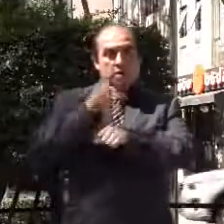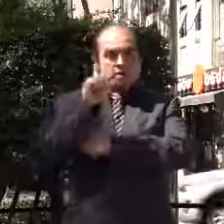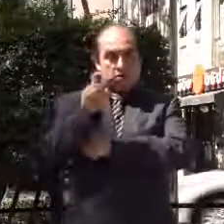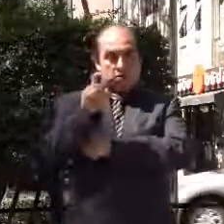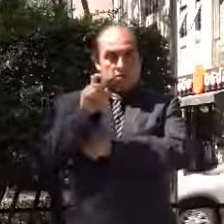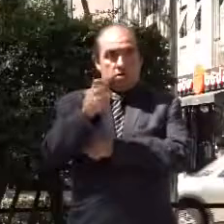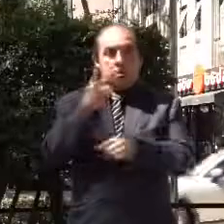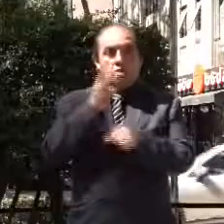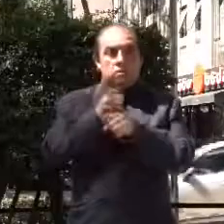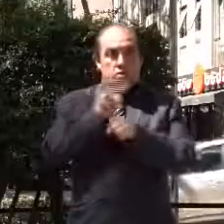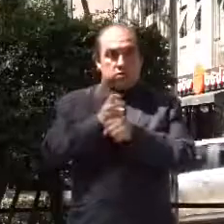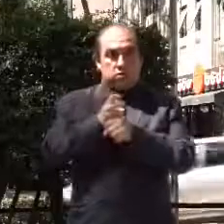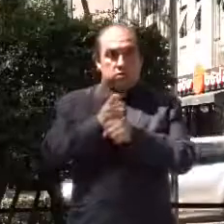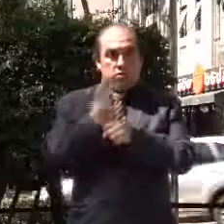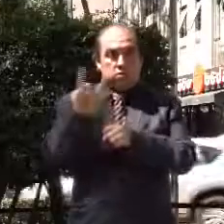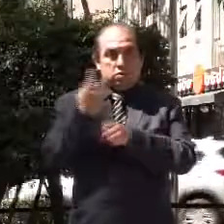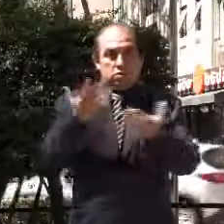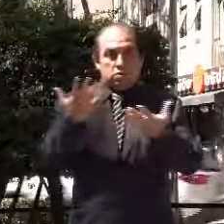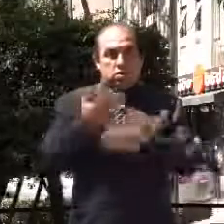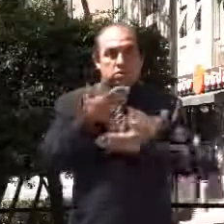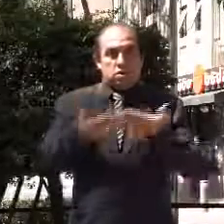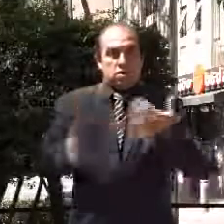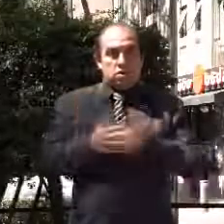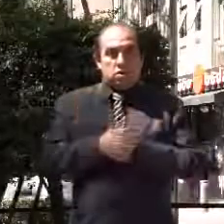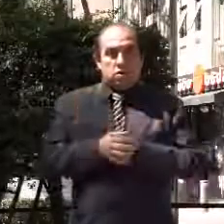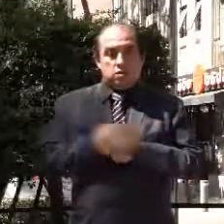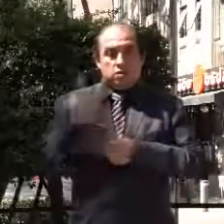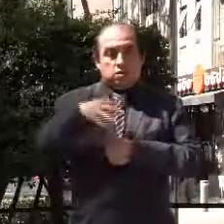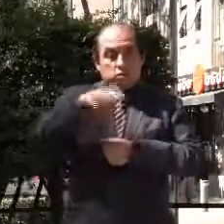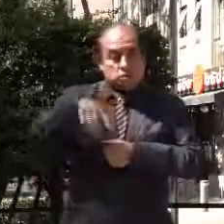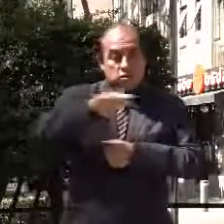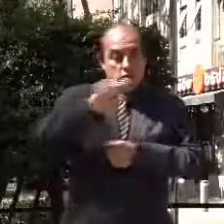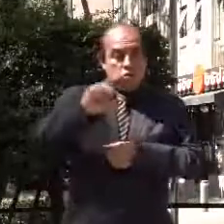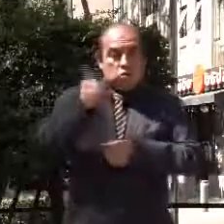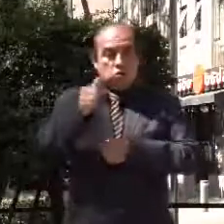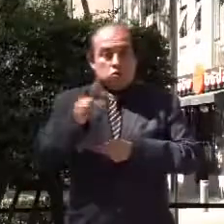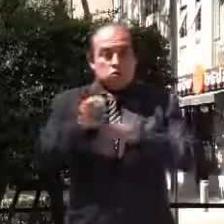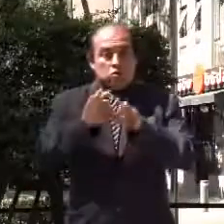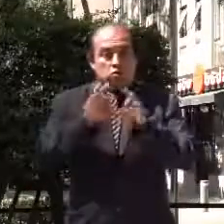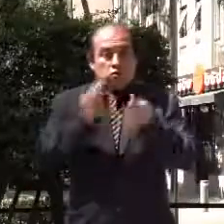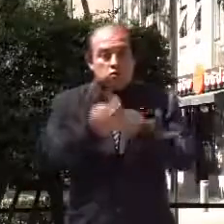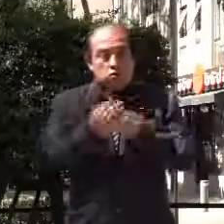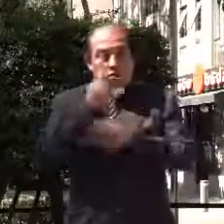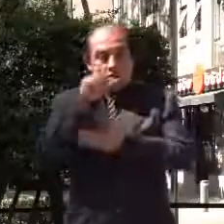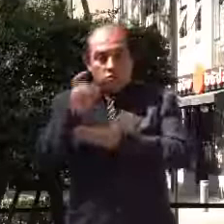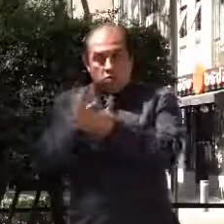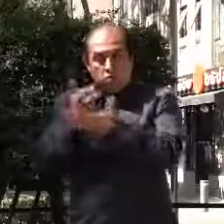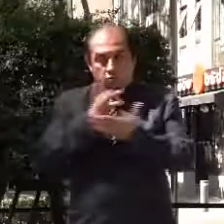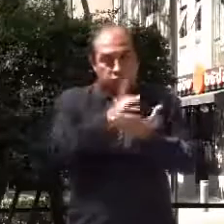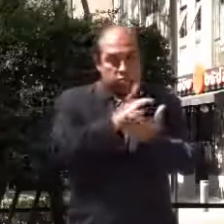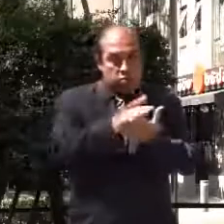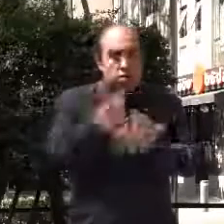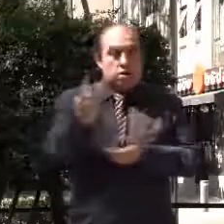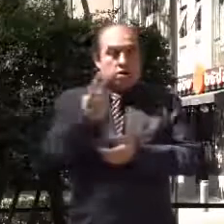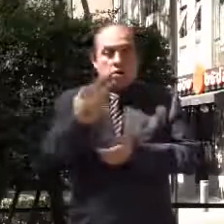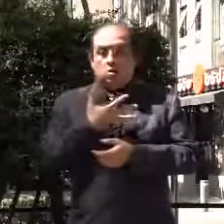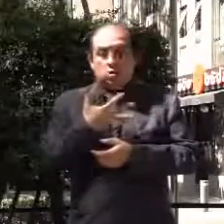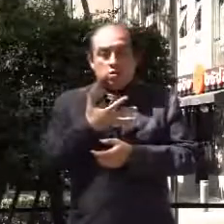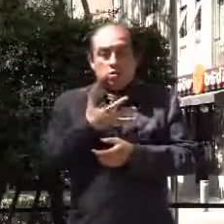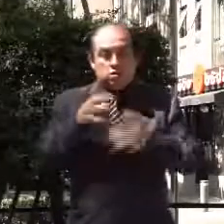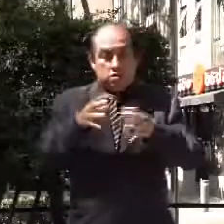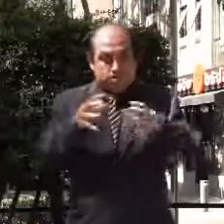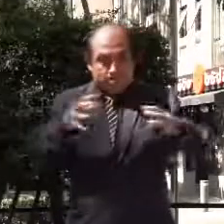segunda es lo que estamos haciendo ahora, que es buscar otras fuentes de abastecimiento que obviamente no tienen el tamaño